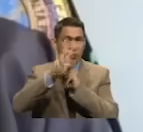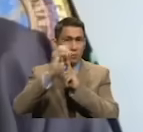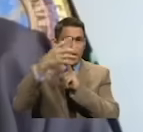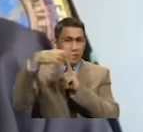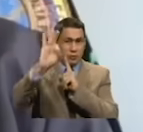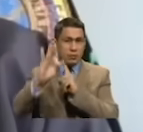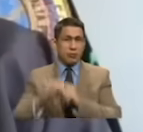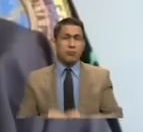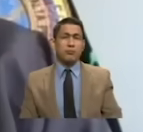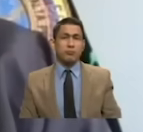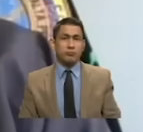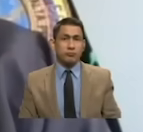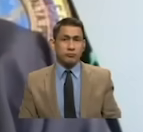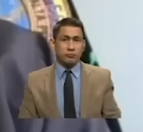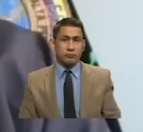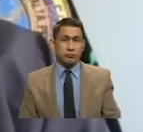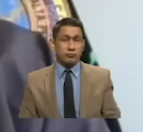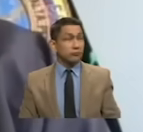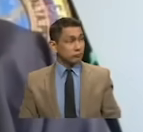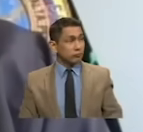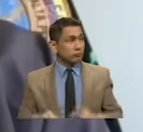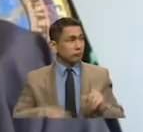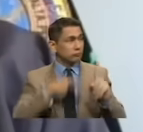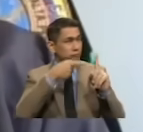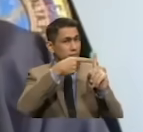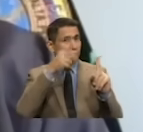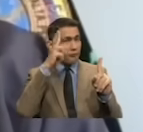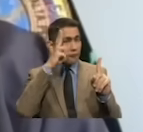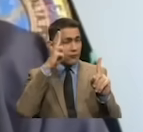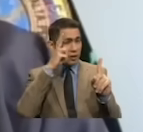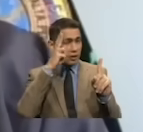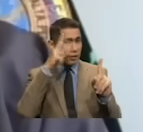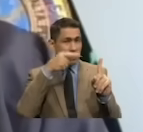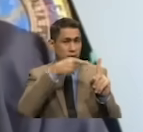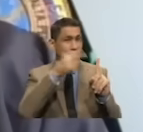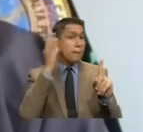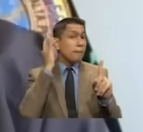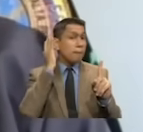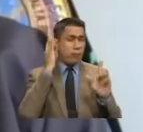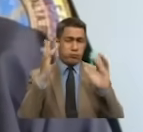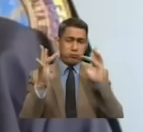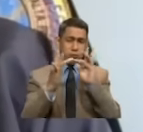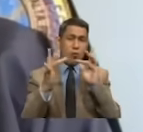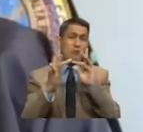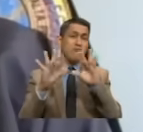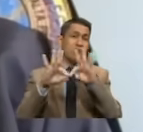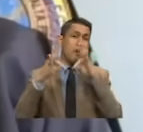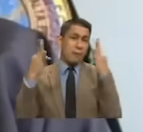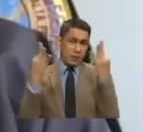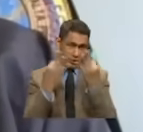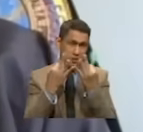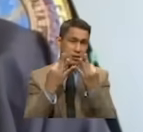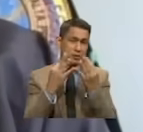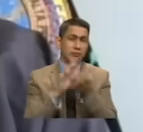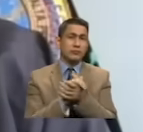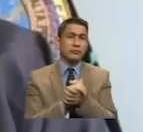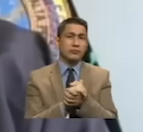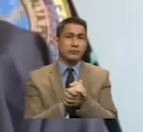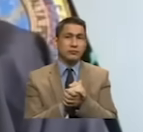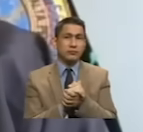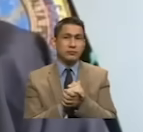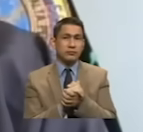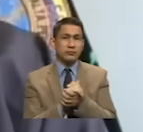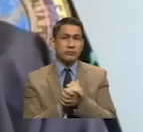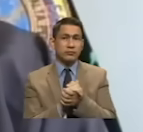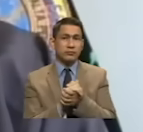2019. La ciudadana aprovechaba un círculo familiar que ella tenía con este tipo de niños y adolescentes. Se